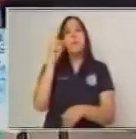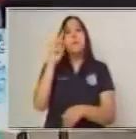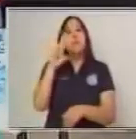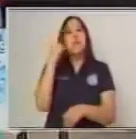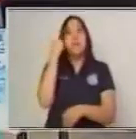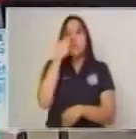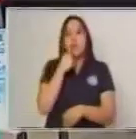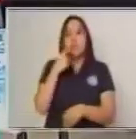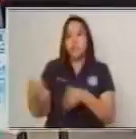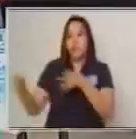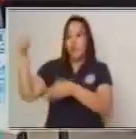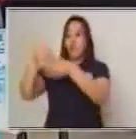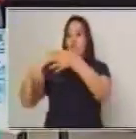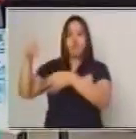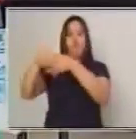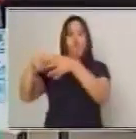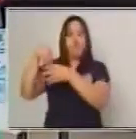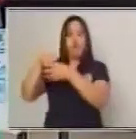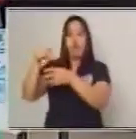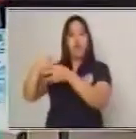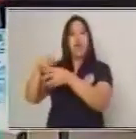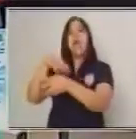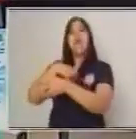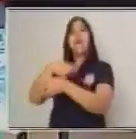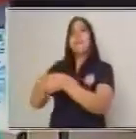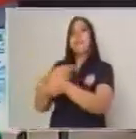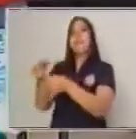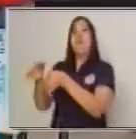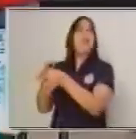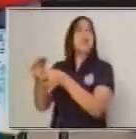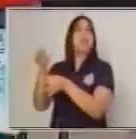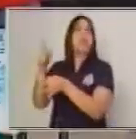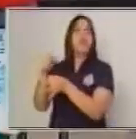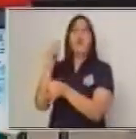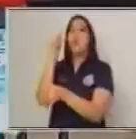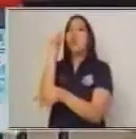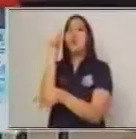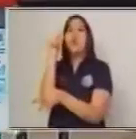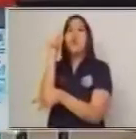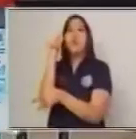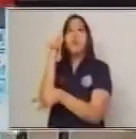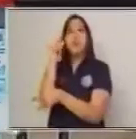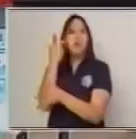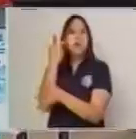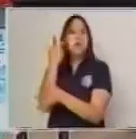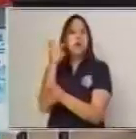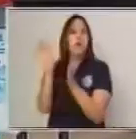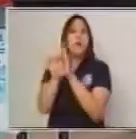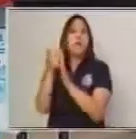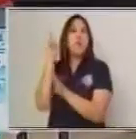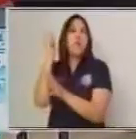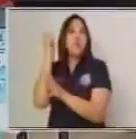lata. La maestra explicó que con poca cantidad se conseguía hacer un mejor sonido. Si ustedes escuchan,